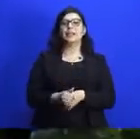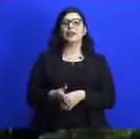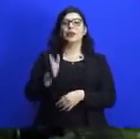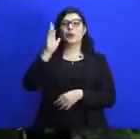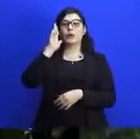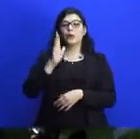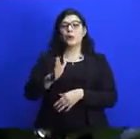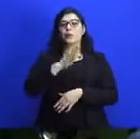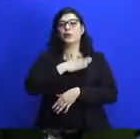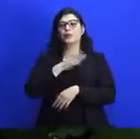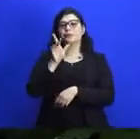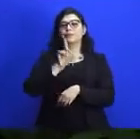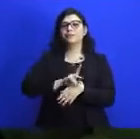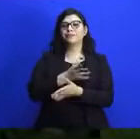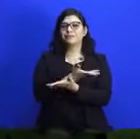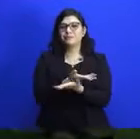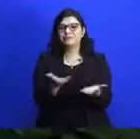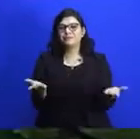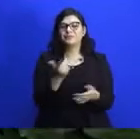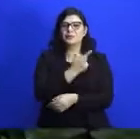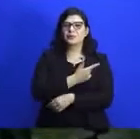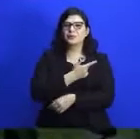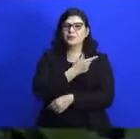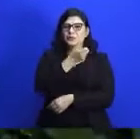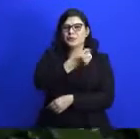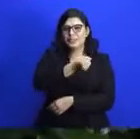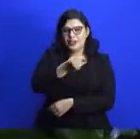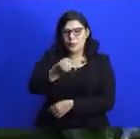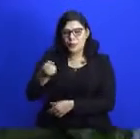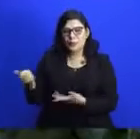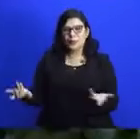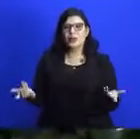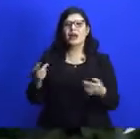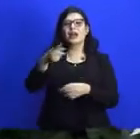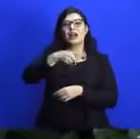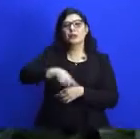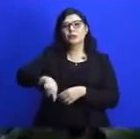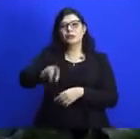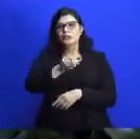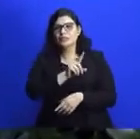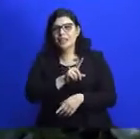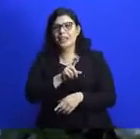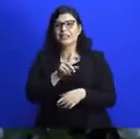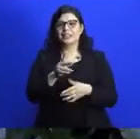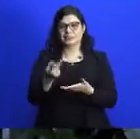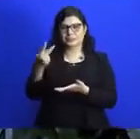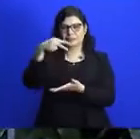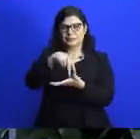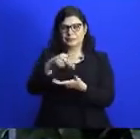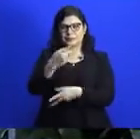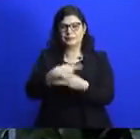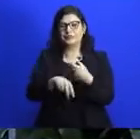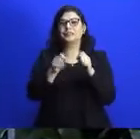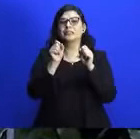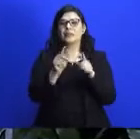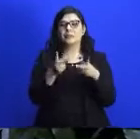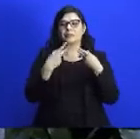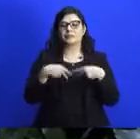Buenos días a todos. Me da muchísimo gusto saludarles a ustedes, a los que nos están viendo también en esta